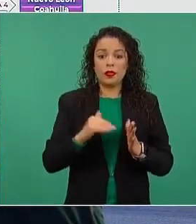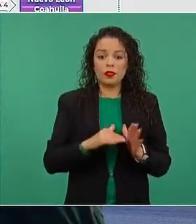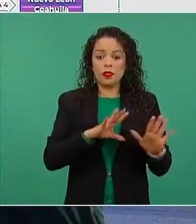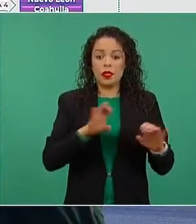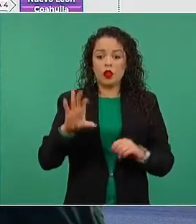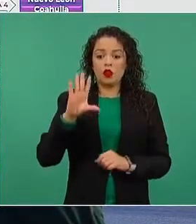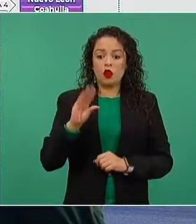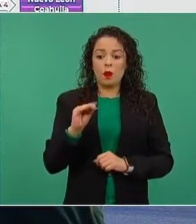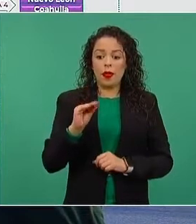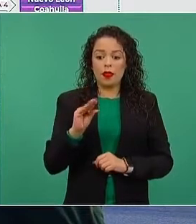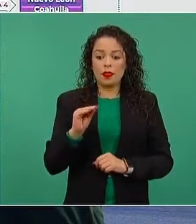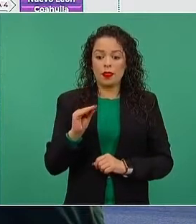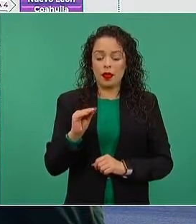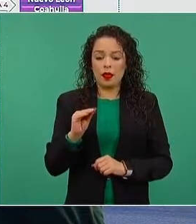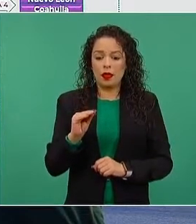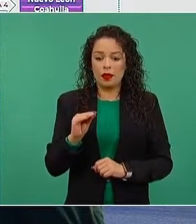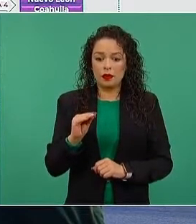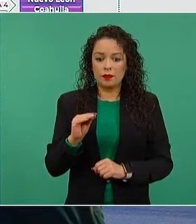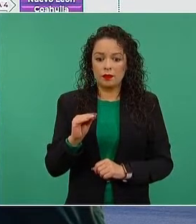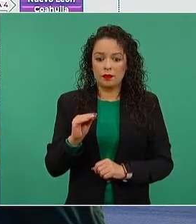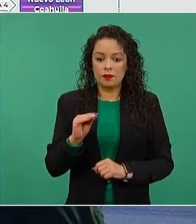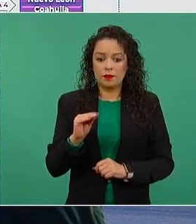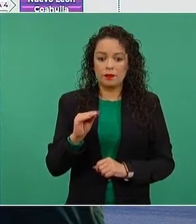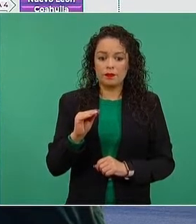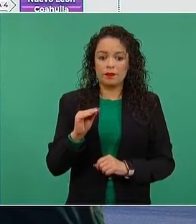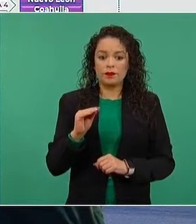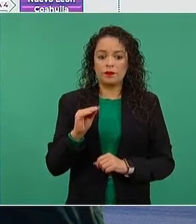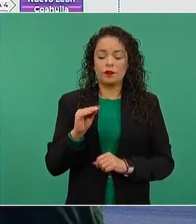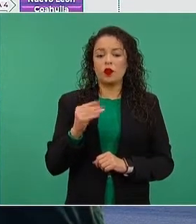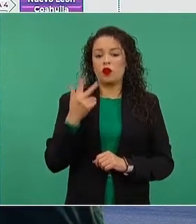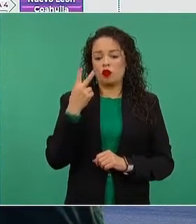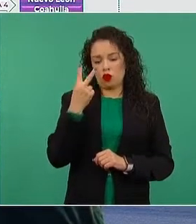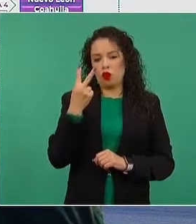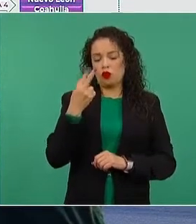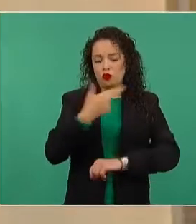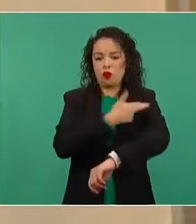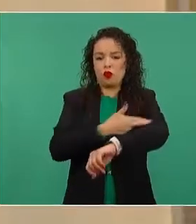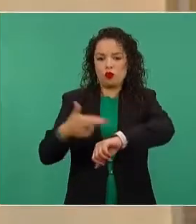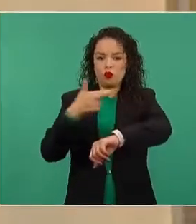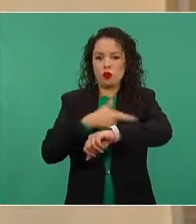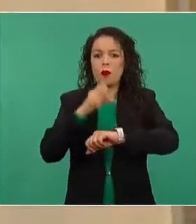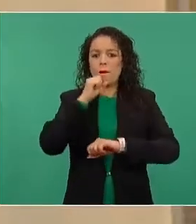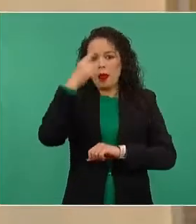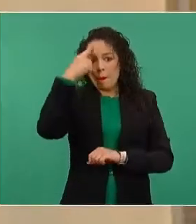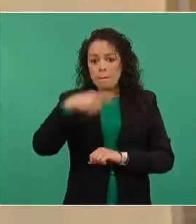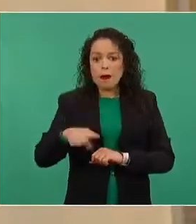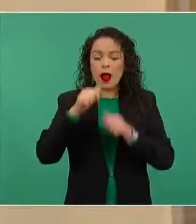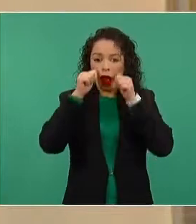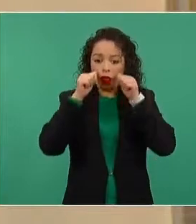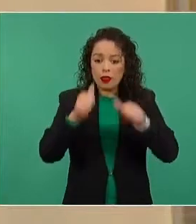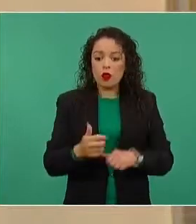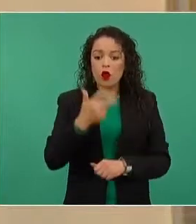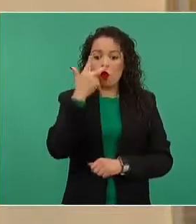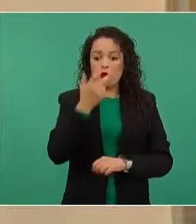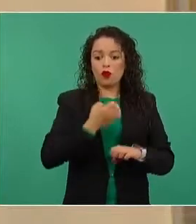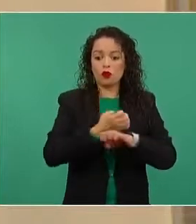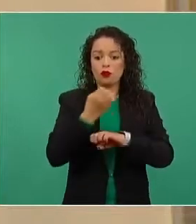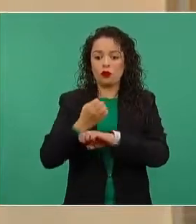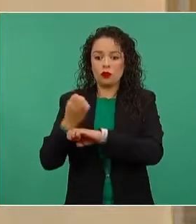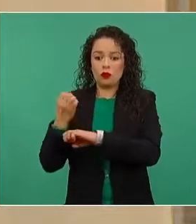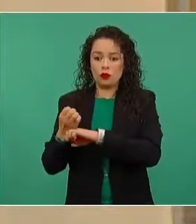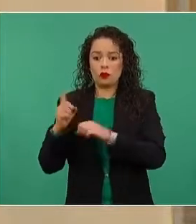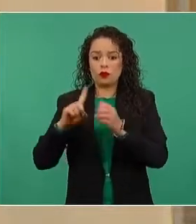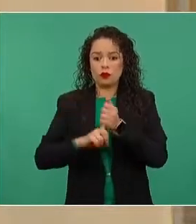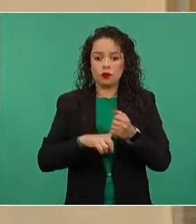1.095.590 dosis. De igual forma, 2 rutas aéreas para cubrir 8 entidades federativas con aeronaves de la